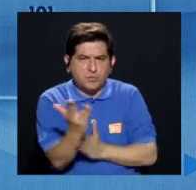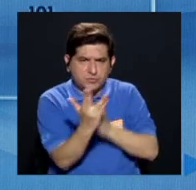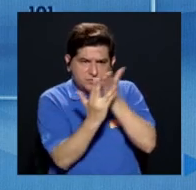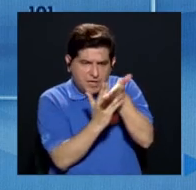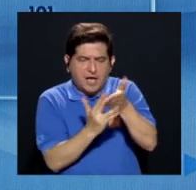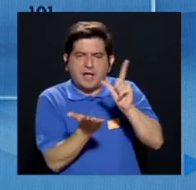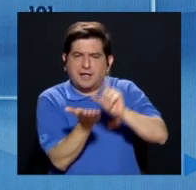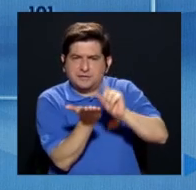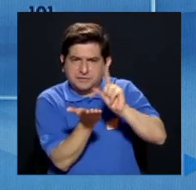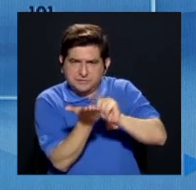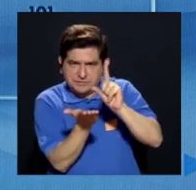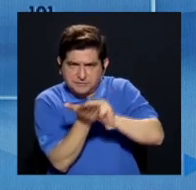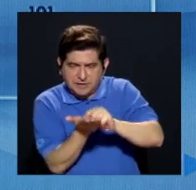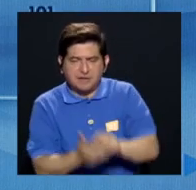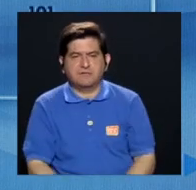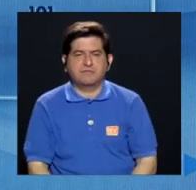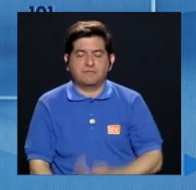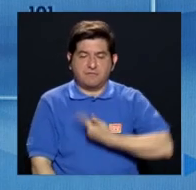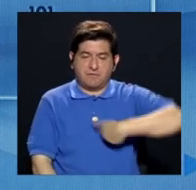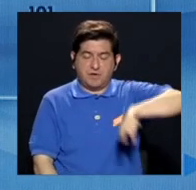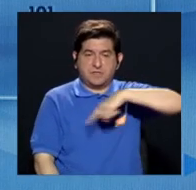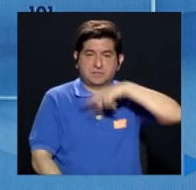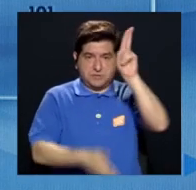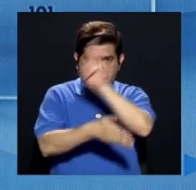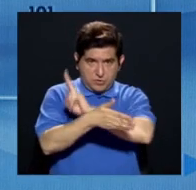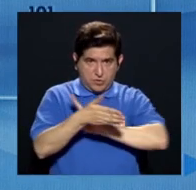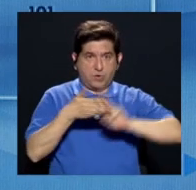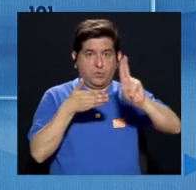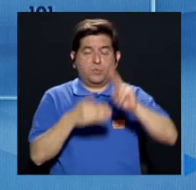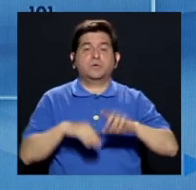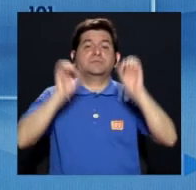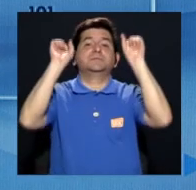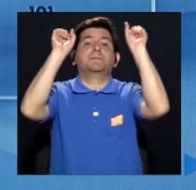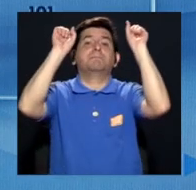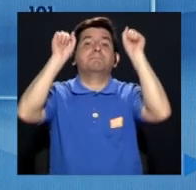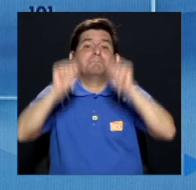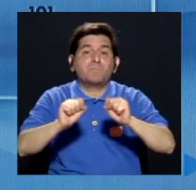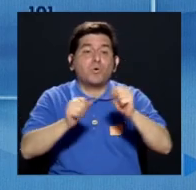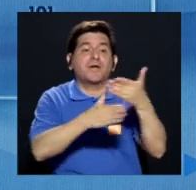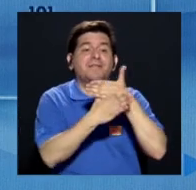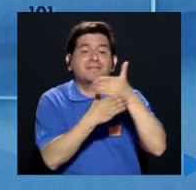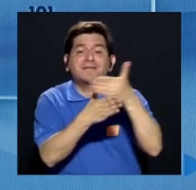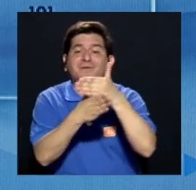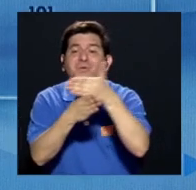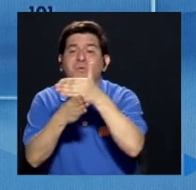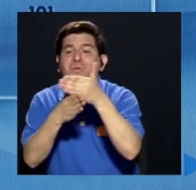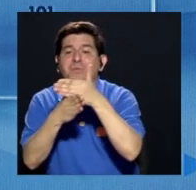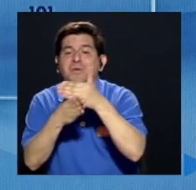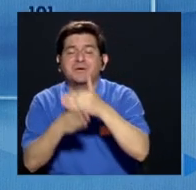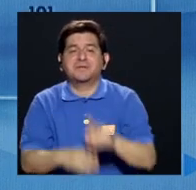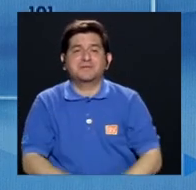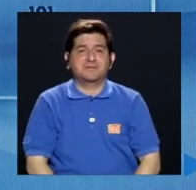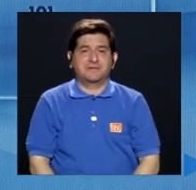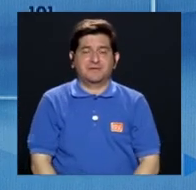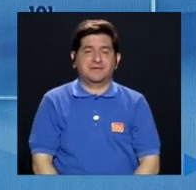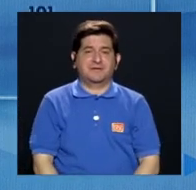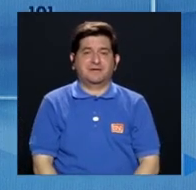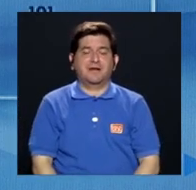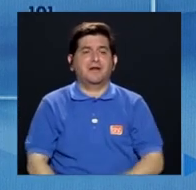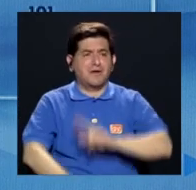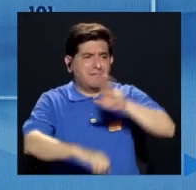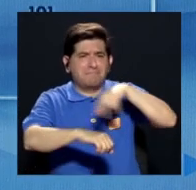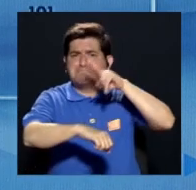medio de publicaciones en nuestra universidad sea compartido de una manera